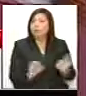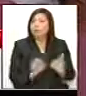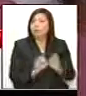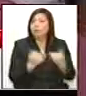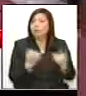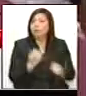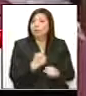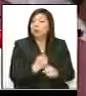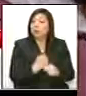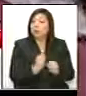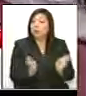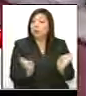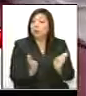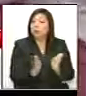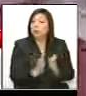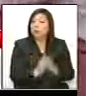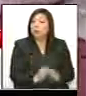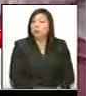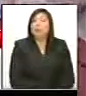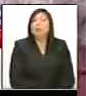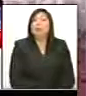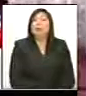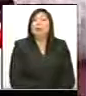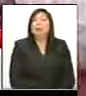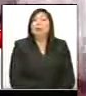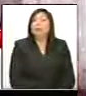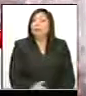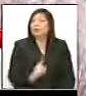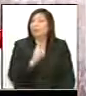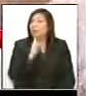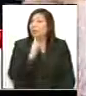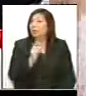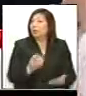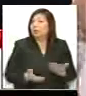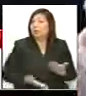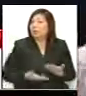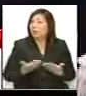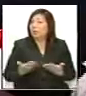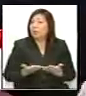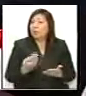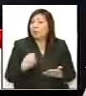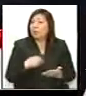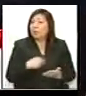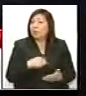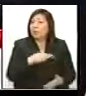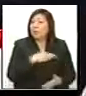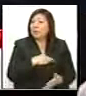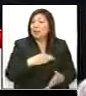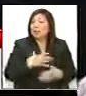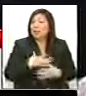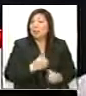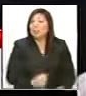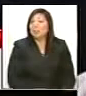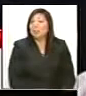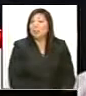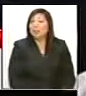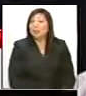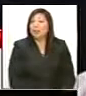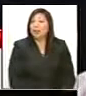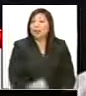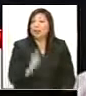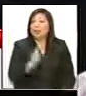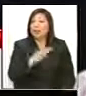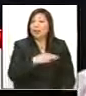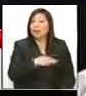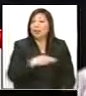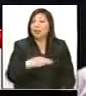trabajo articulado y conjunto. Sabemos que la situación no ha sido sencilla. Nosotros como Ministerio de Salud en 2 años y medio hemos tenido 5